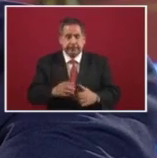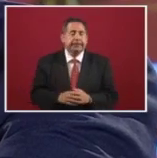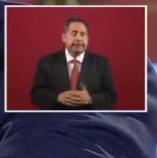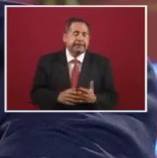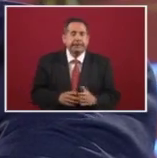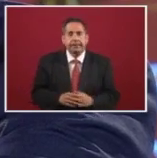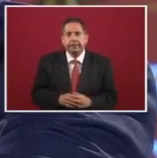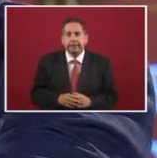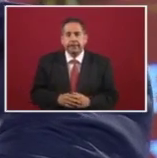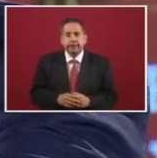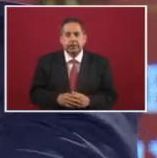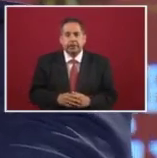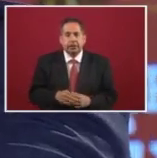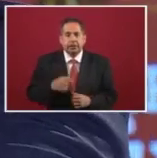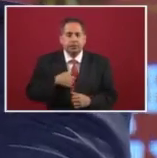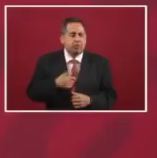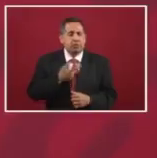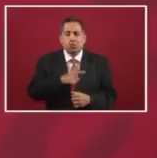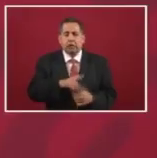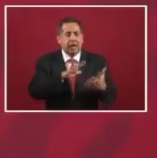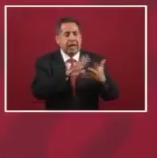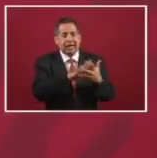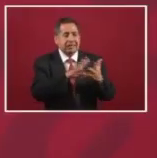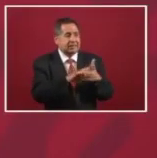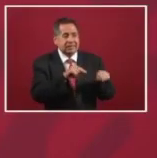no me gustan las cárceles,